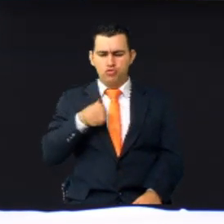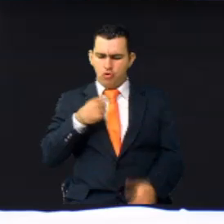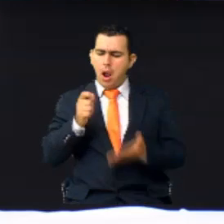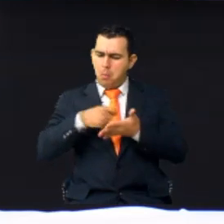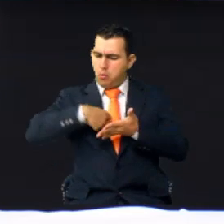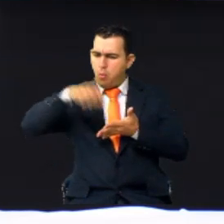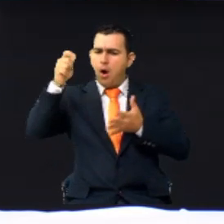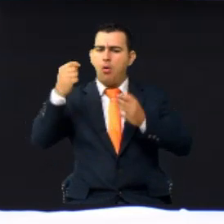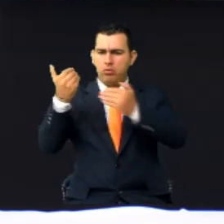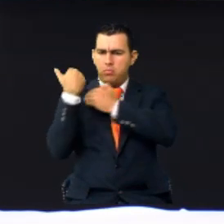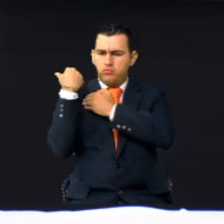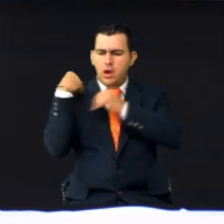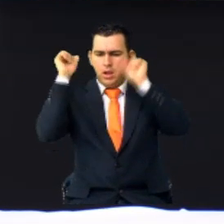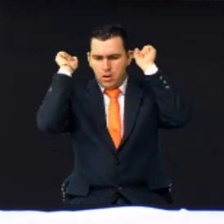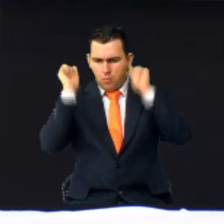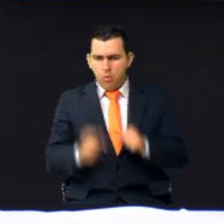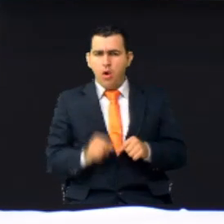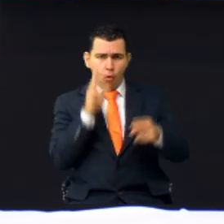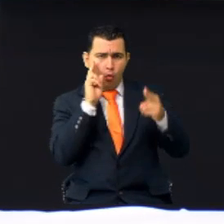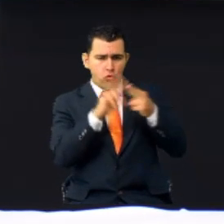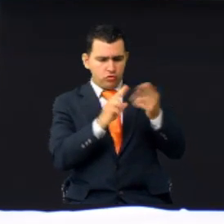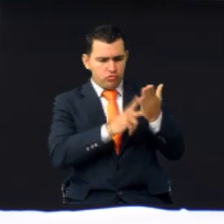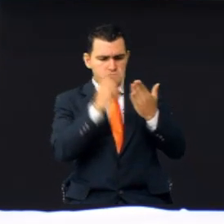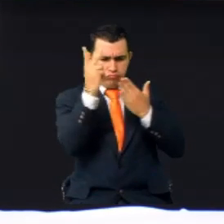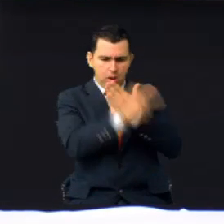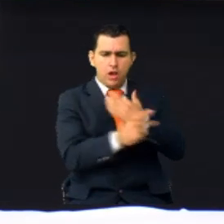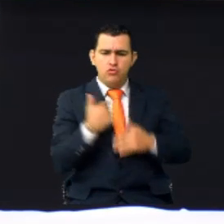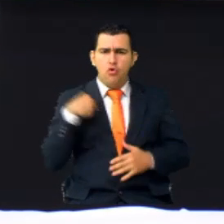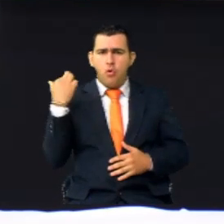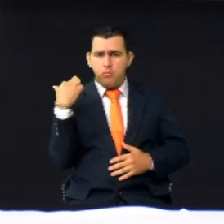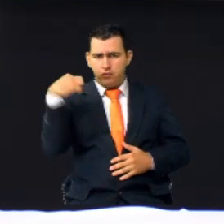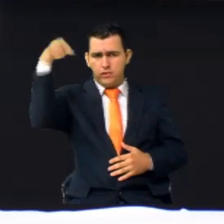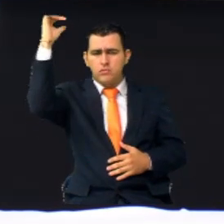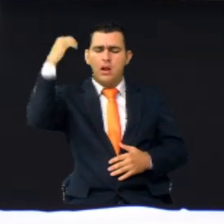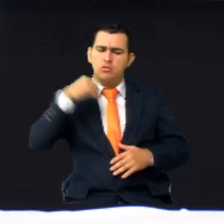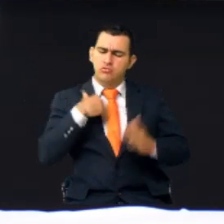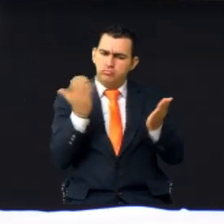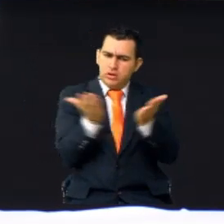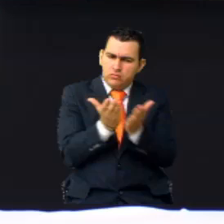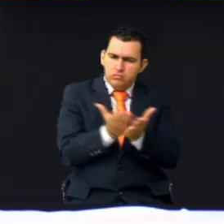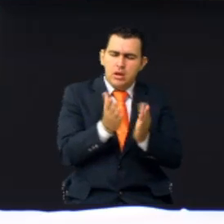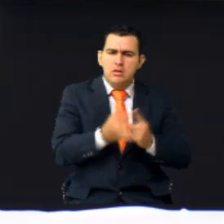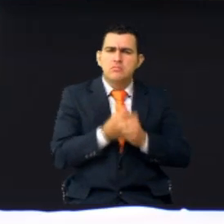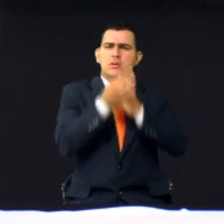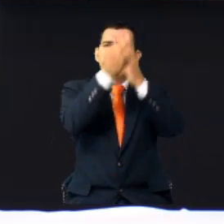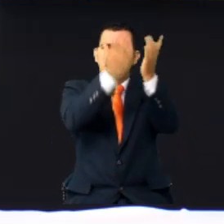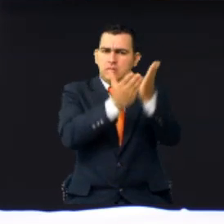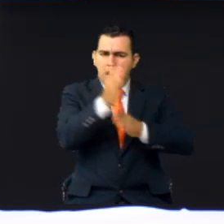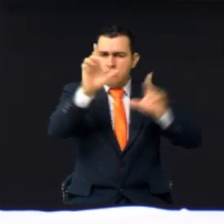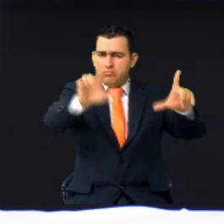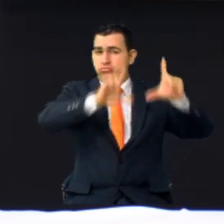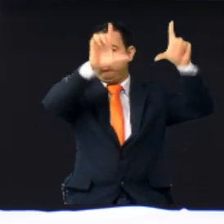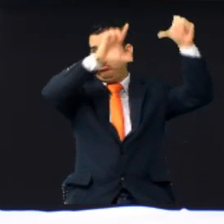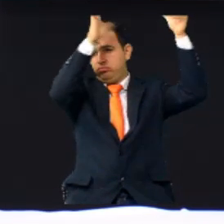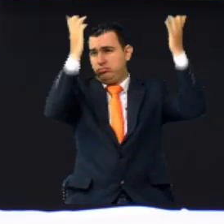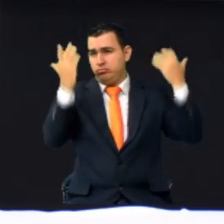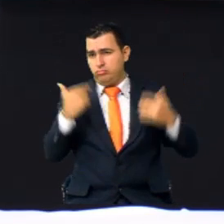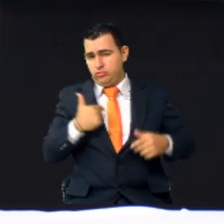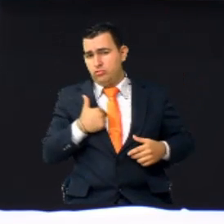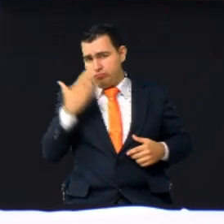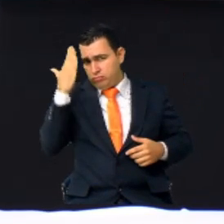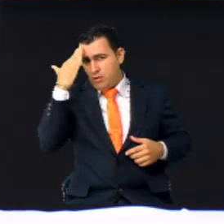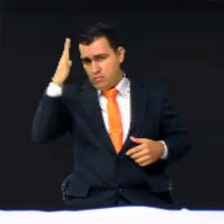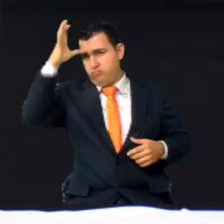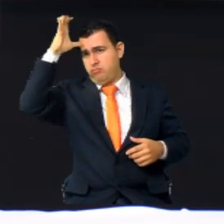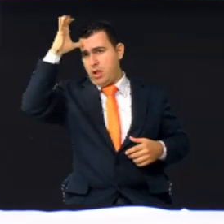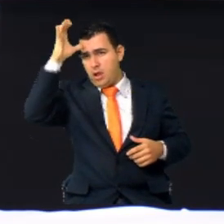las capacidades, ustedes conocen mi hoja de vida, soy un profesional muy capacitado, especialista, con maestría. Entonces, los méritos también